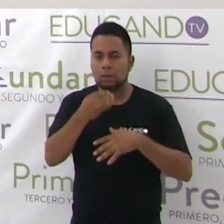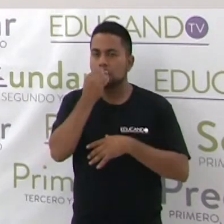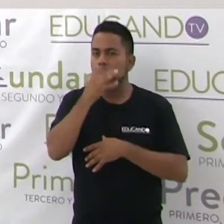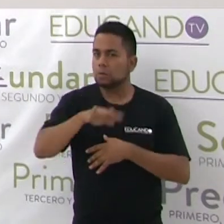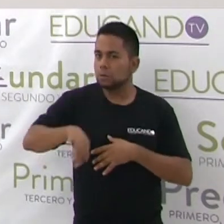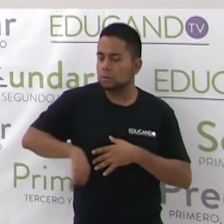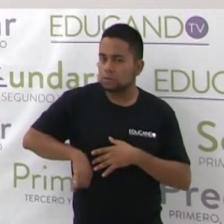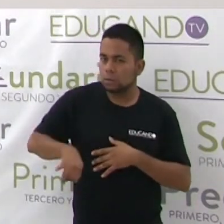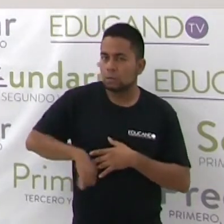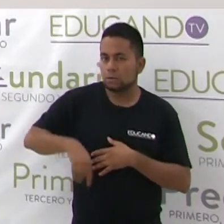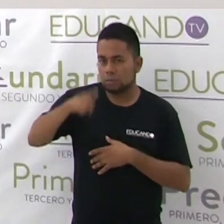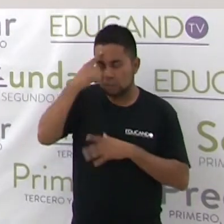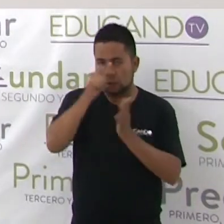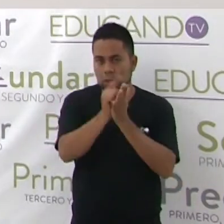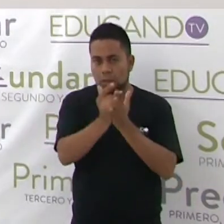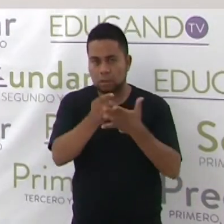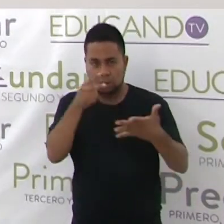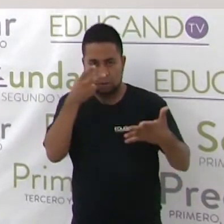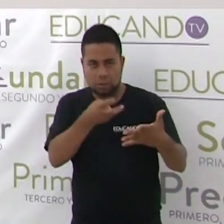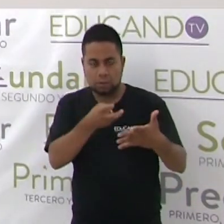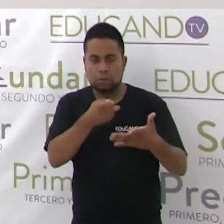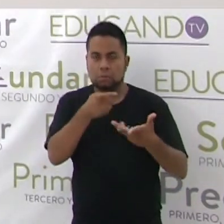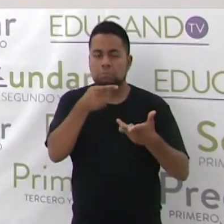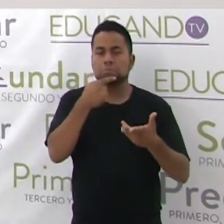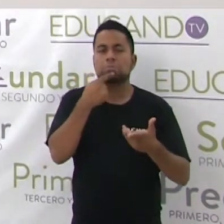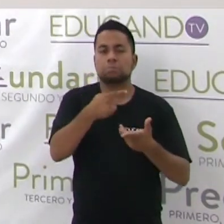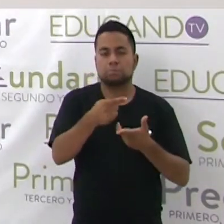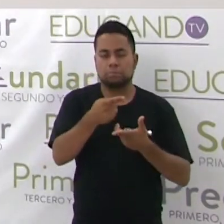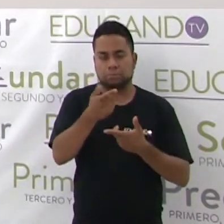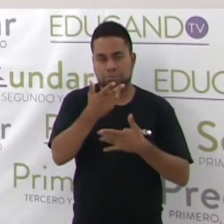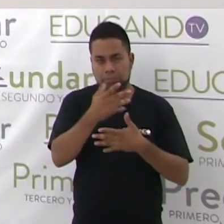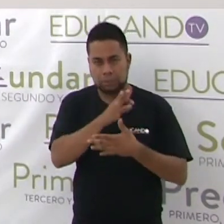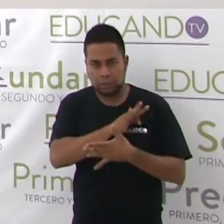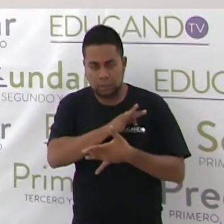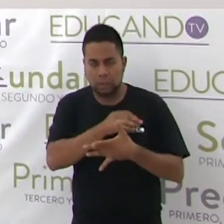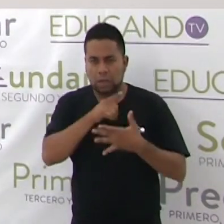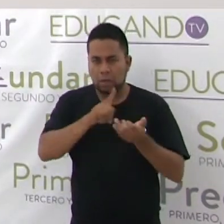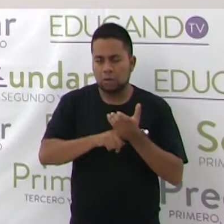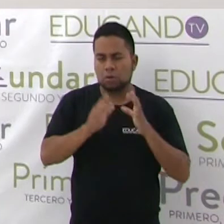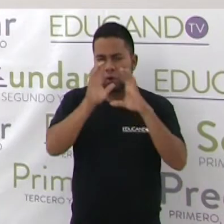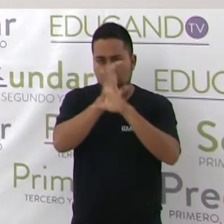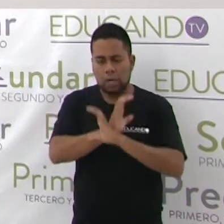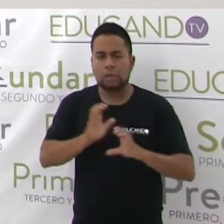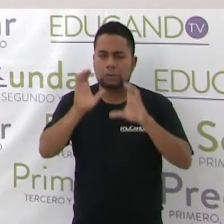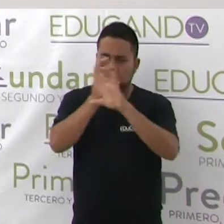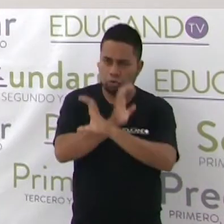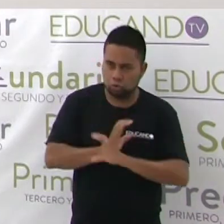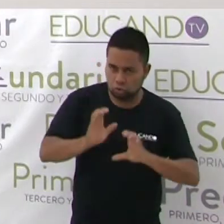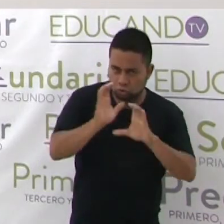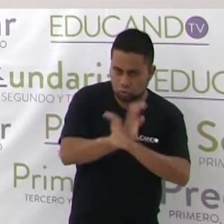bonitos dentro del libro, en donde nosotros podemos encontrar canciones,